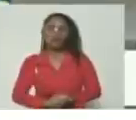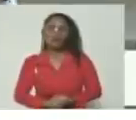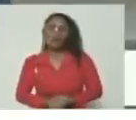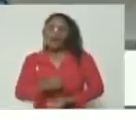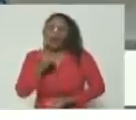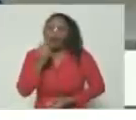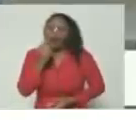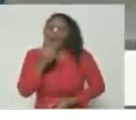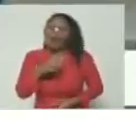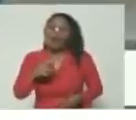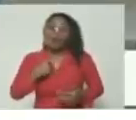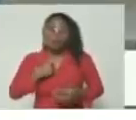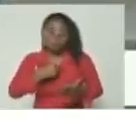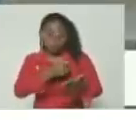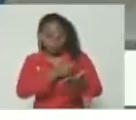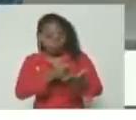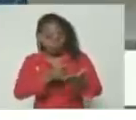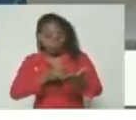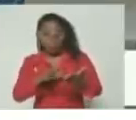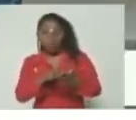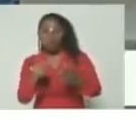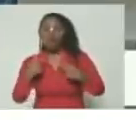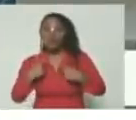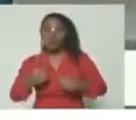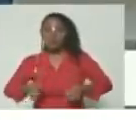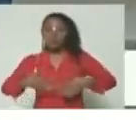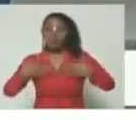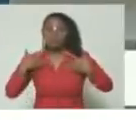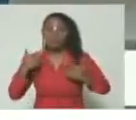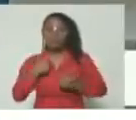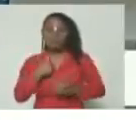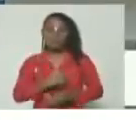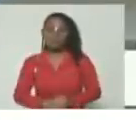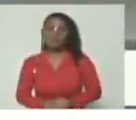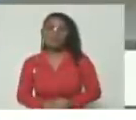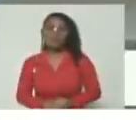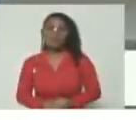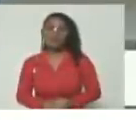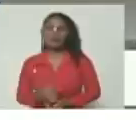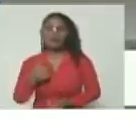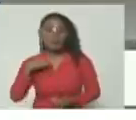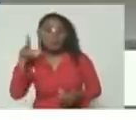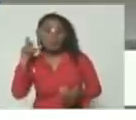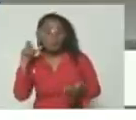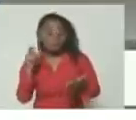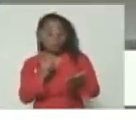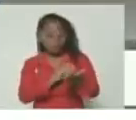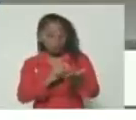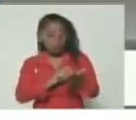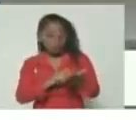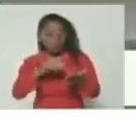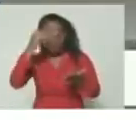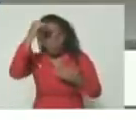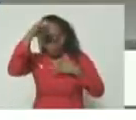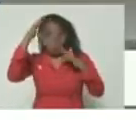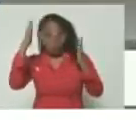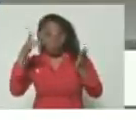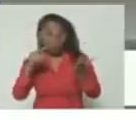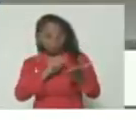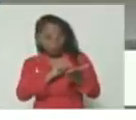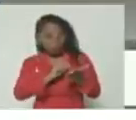he tomado nota de todo. Me emociono, yo me emociono. Los he escuchado con atención.